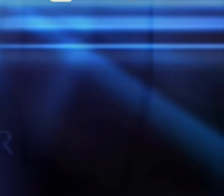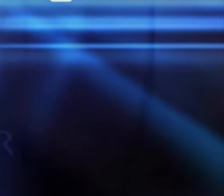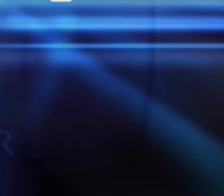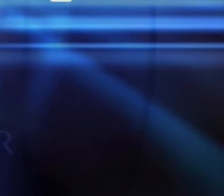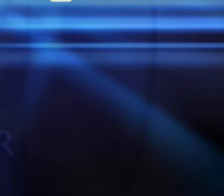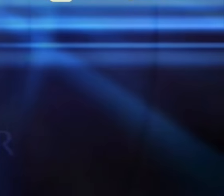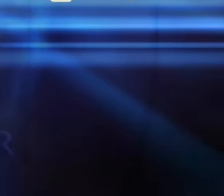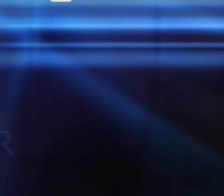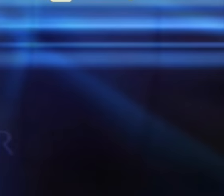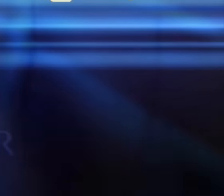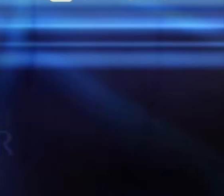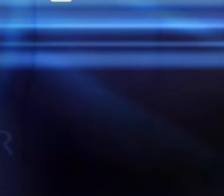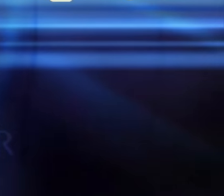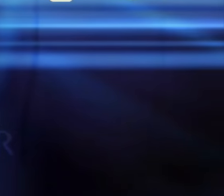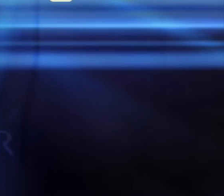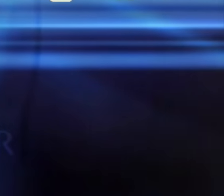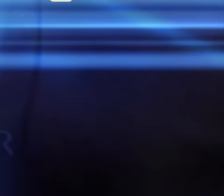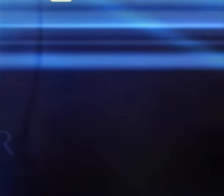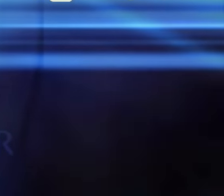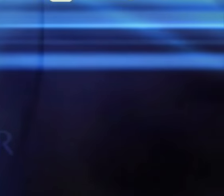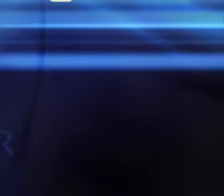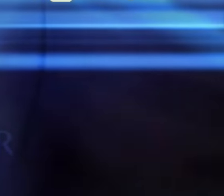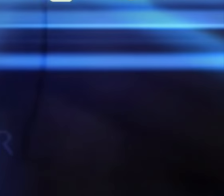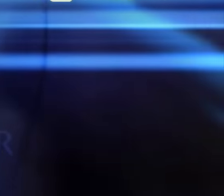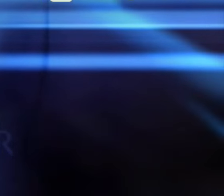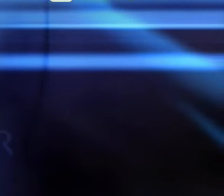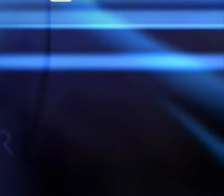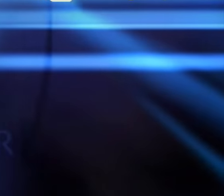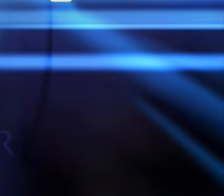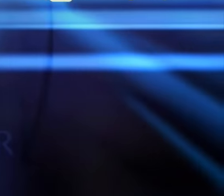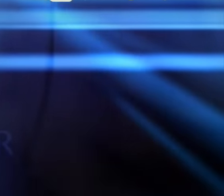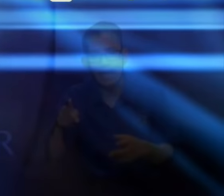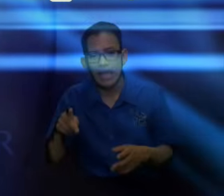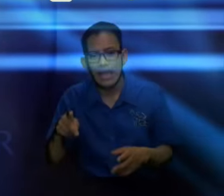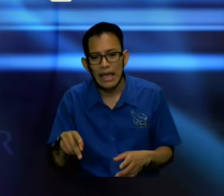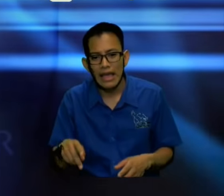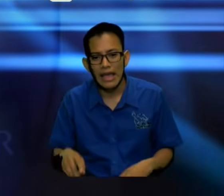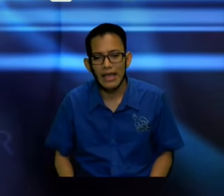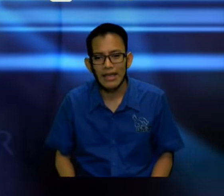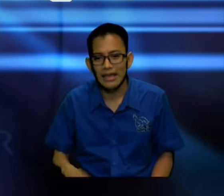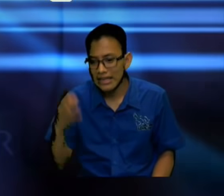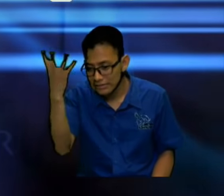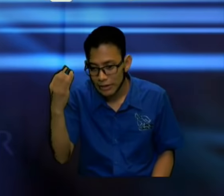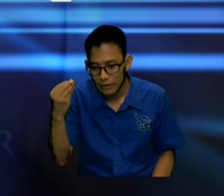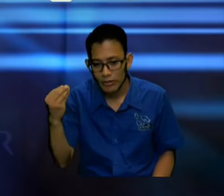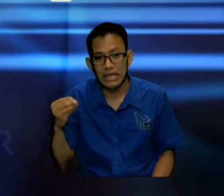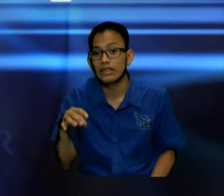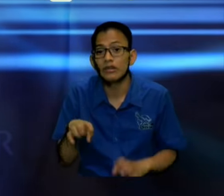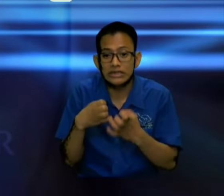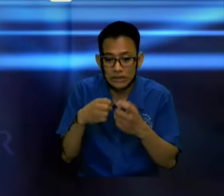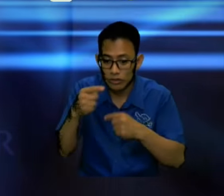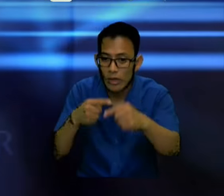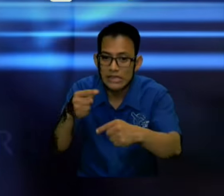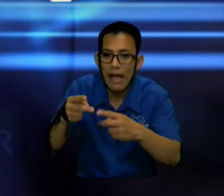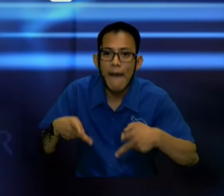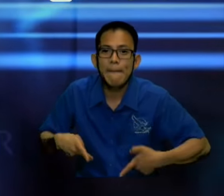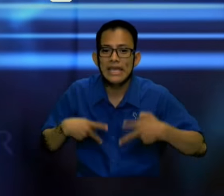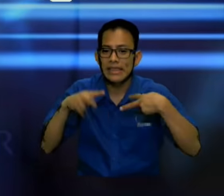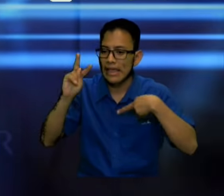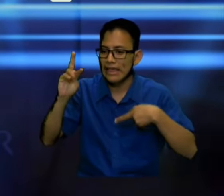mente en las cosas del Espíritu, es vida y paz, es vida y paz, es vida y paz. Hermano, tiene que retroceder